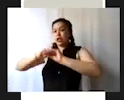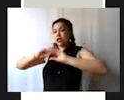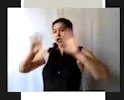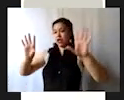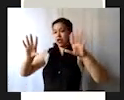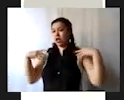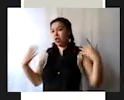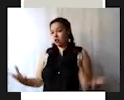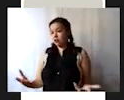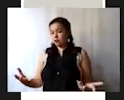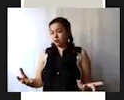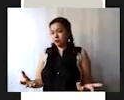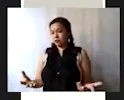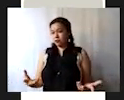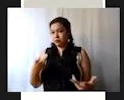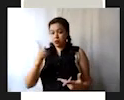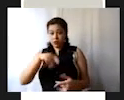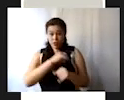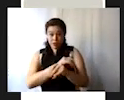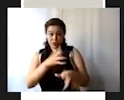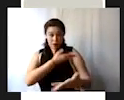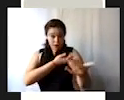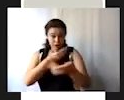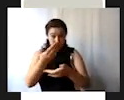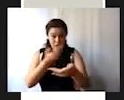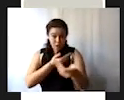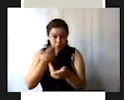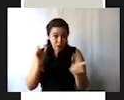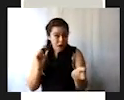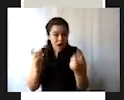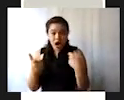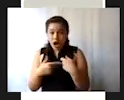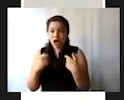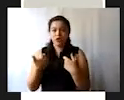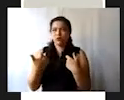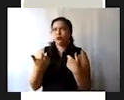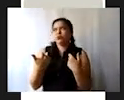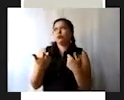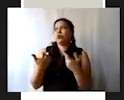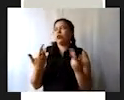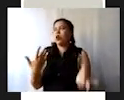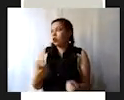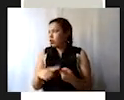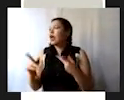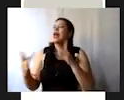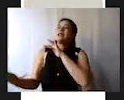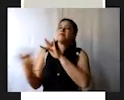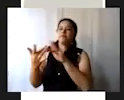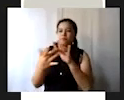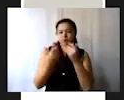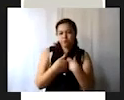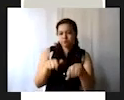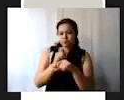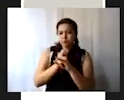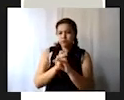o sea, comparten esta información a otras, no sé, a través de redes sociales, en